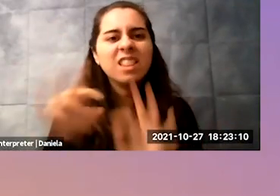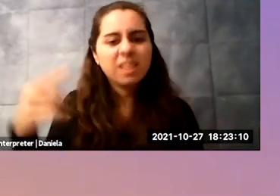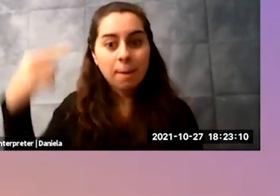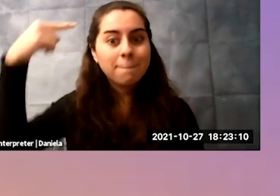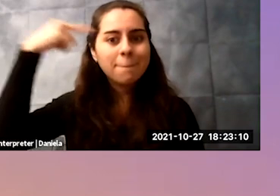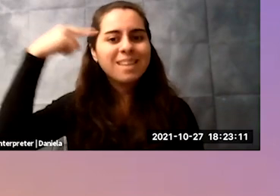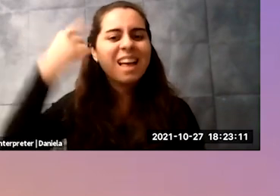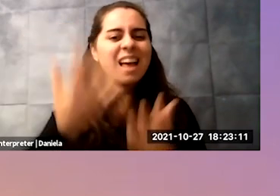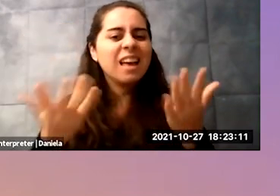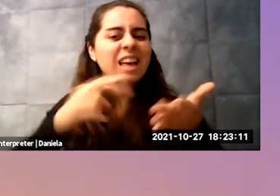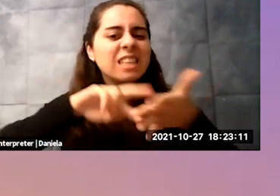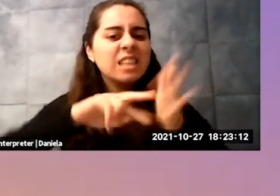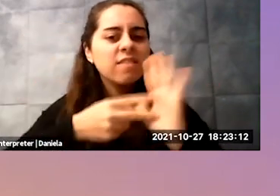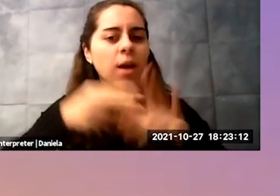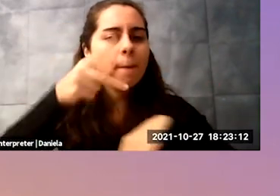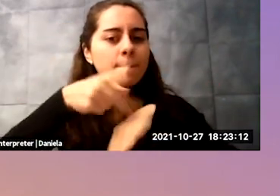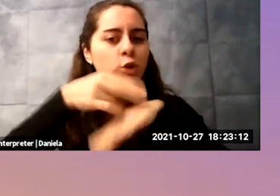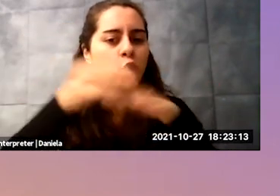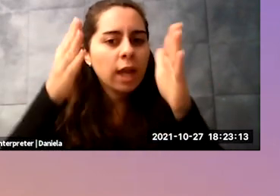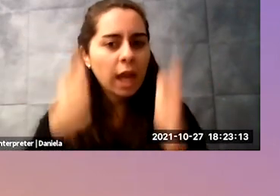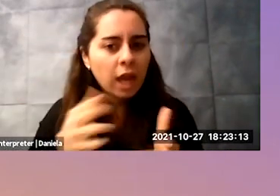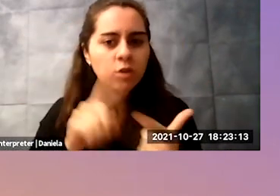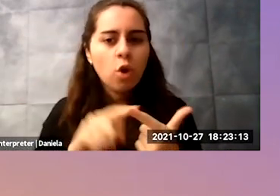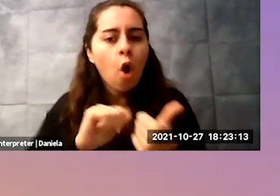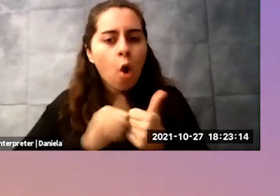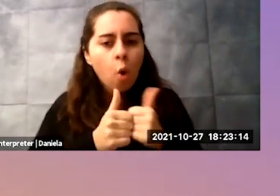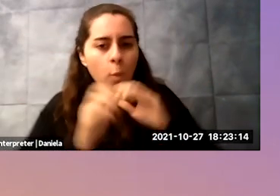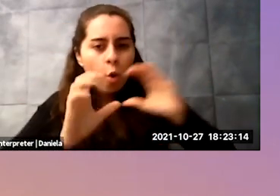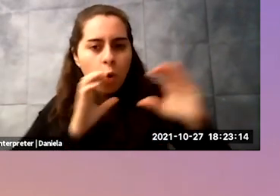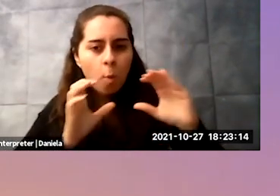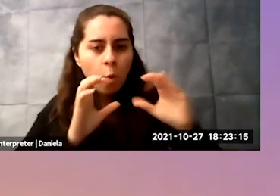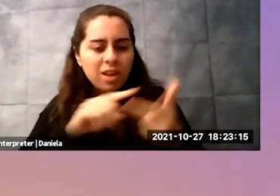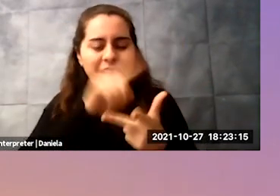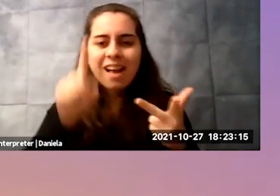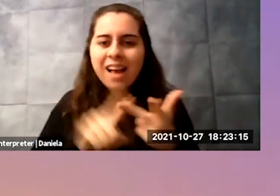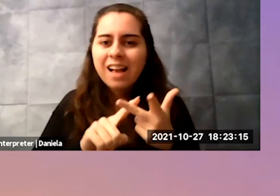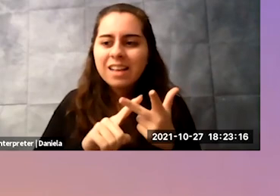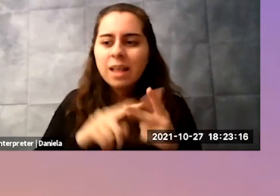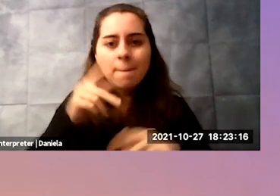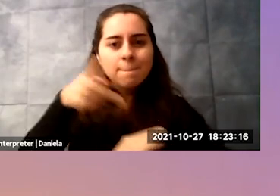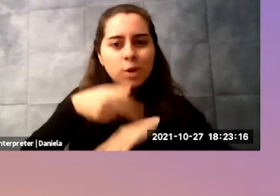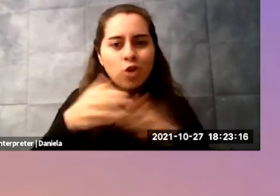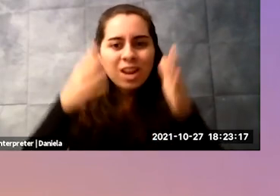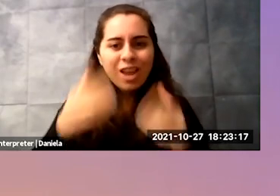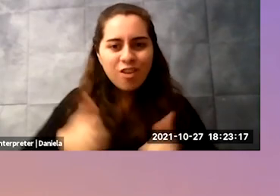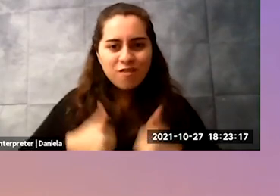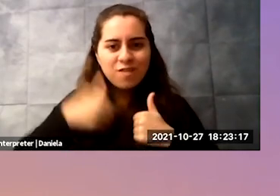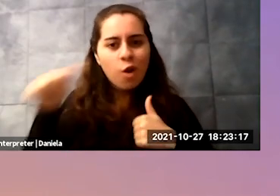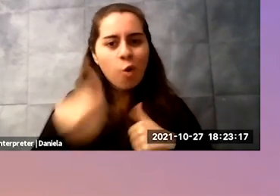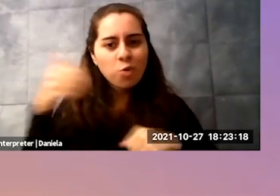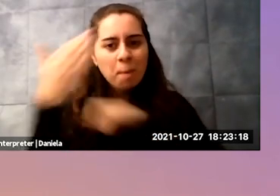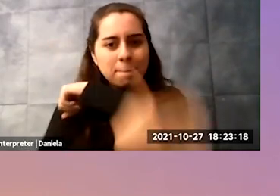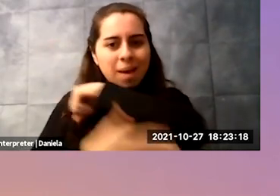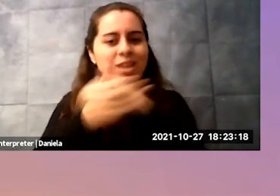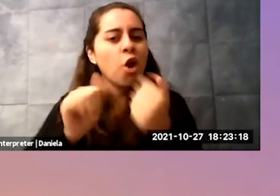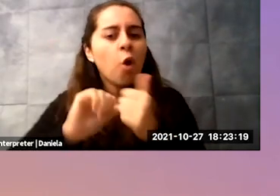nos comunicamos y cuál es el rol de la diáspora en estas conversaciones? Así que ojalá podamos tener otros eventos